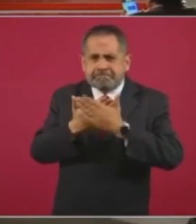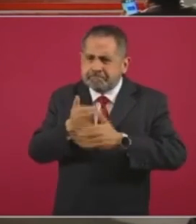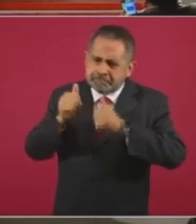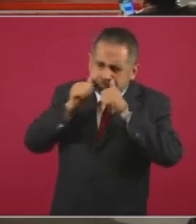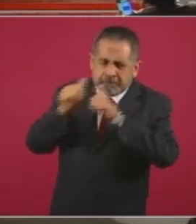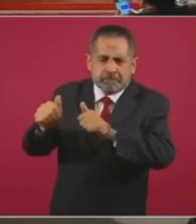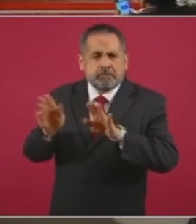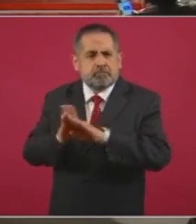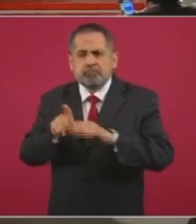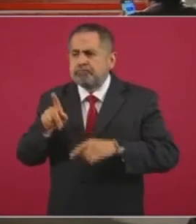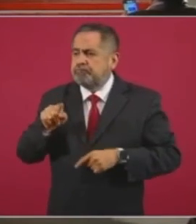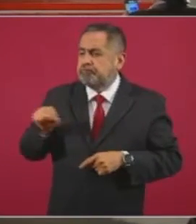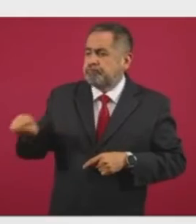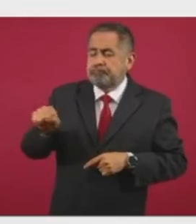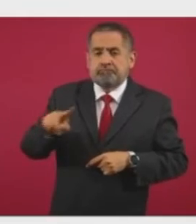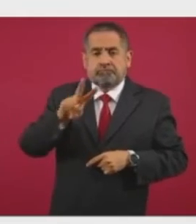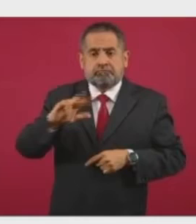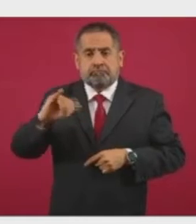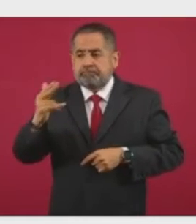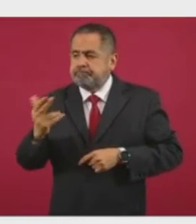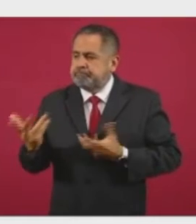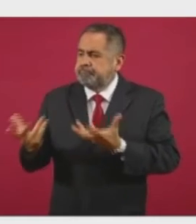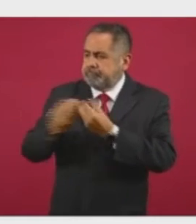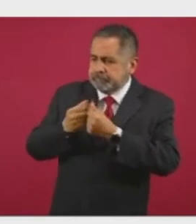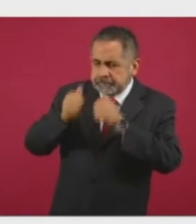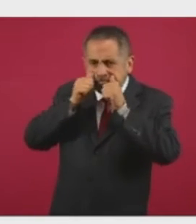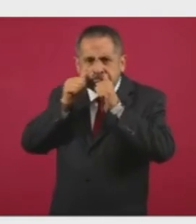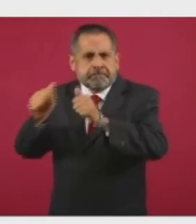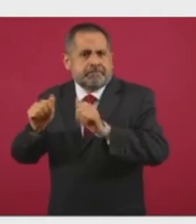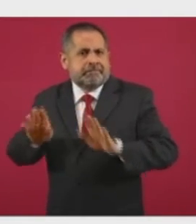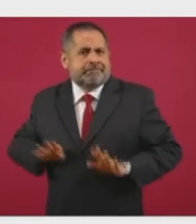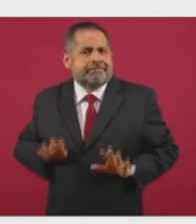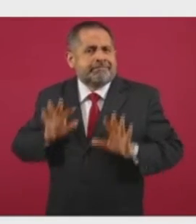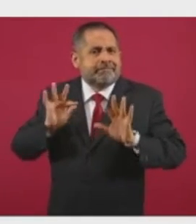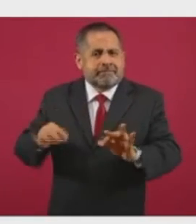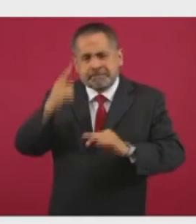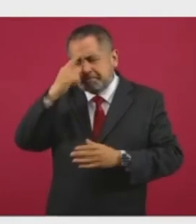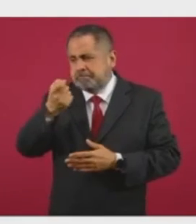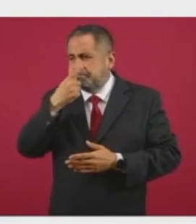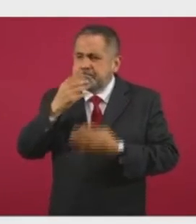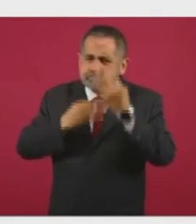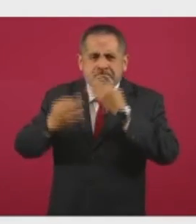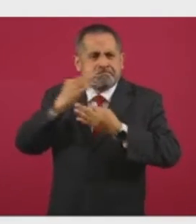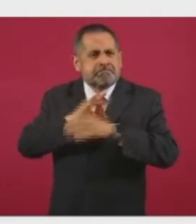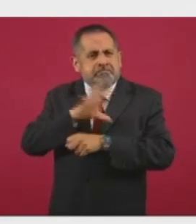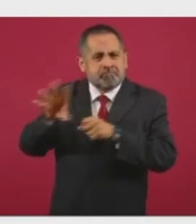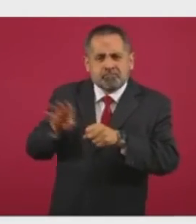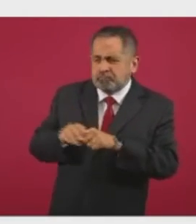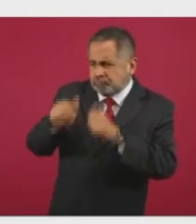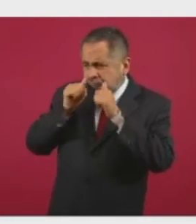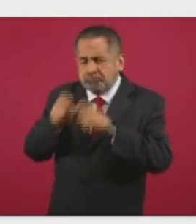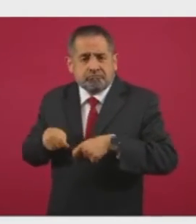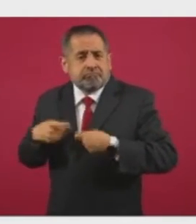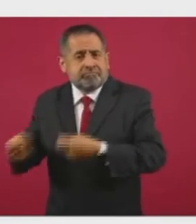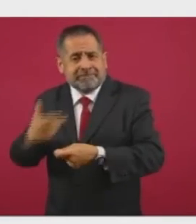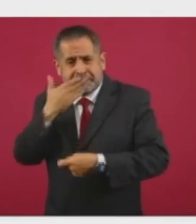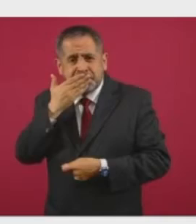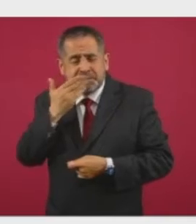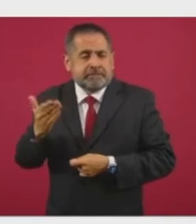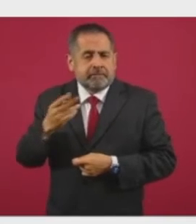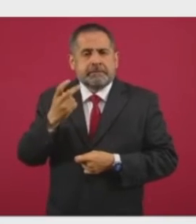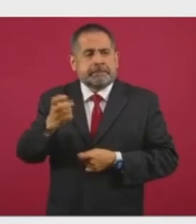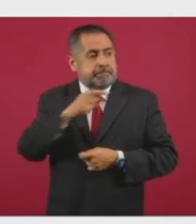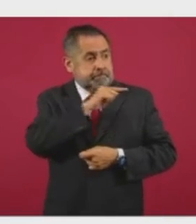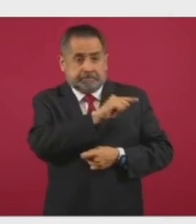a vincular a las personas a atención adecuada, a tratamiento, y que queremos extenderles